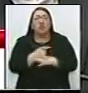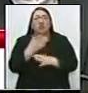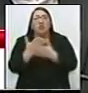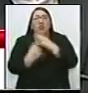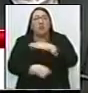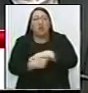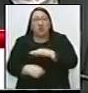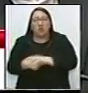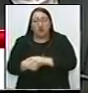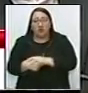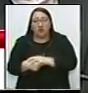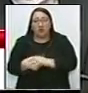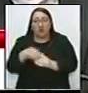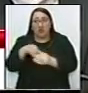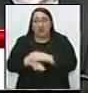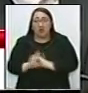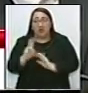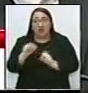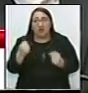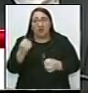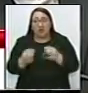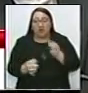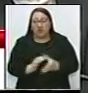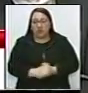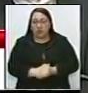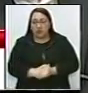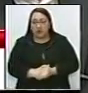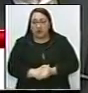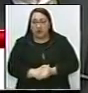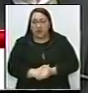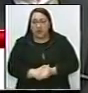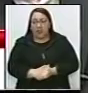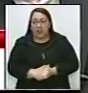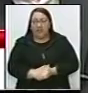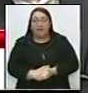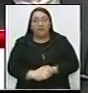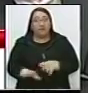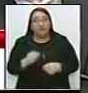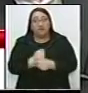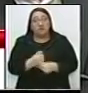corrupción en el sistema de justicia. Y no hemos hecho esa